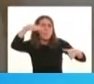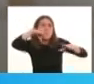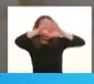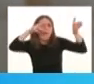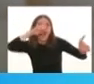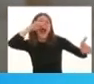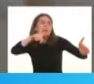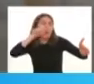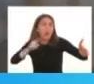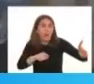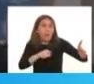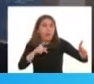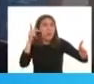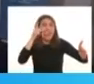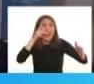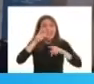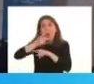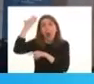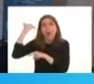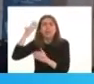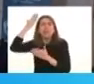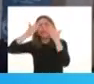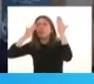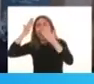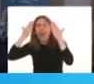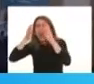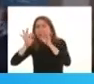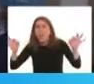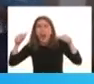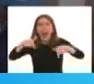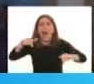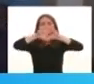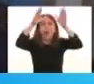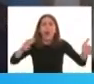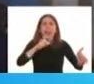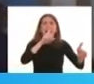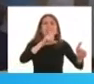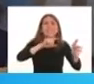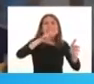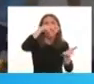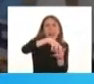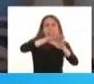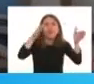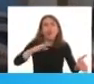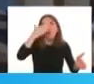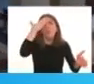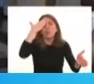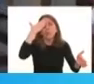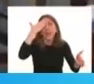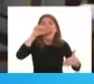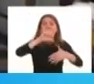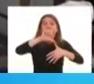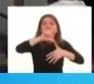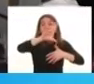Y Néstor lo soñó como lo que es hoy, como un centro cultural, ese centro cultural más grande que tiene América